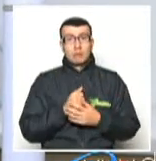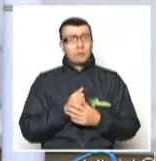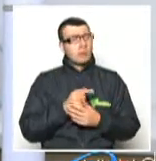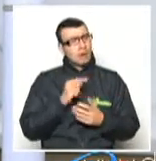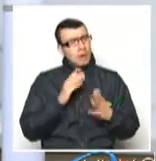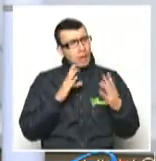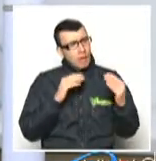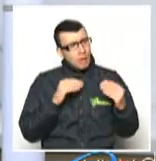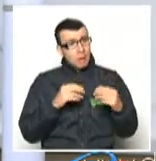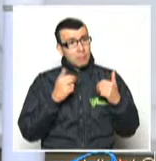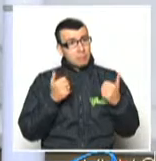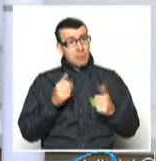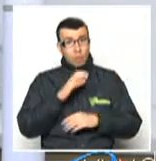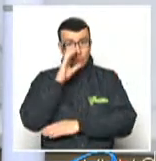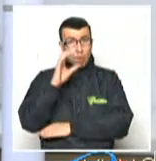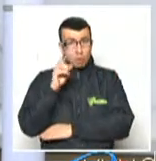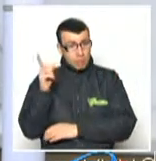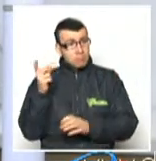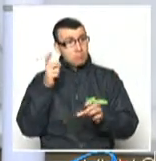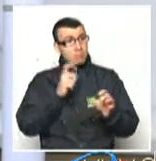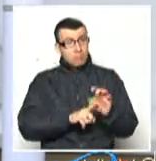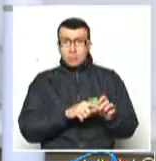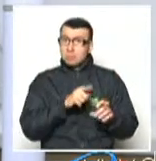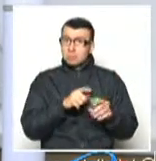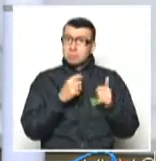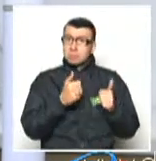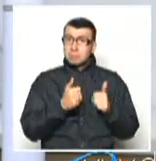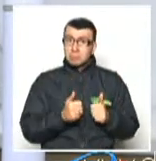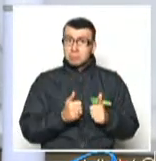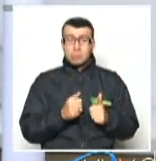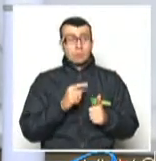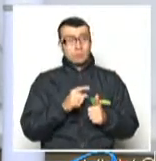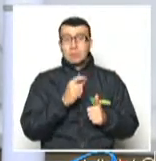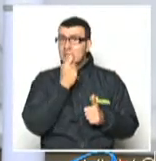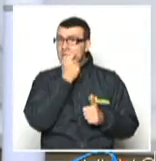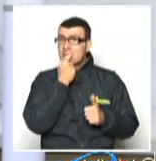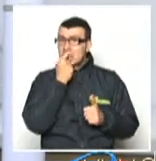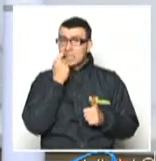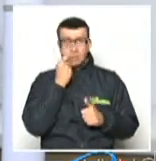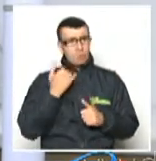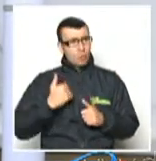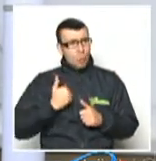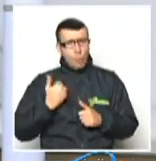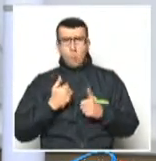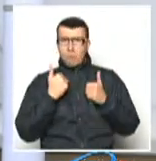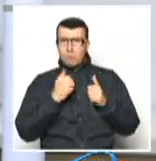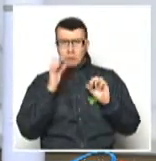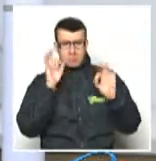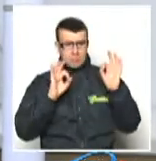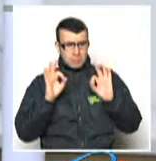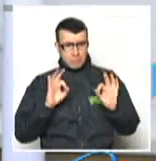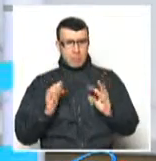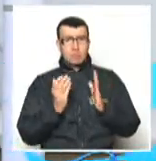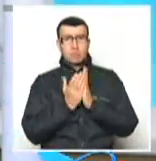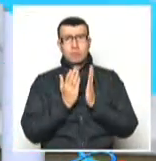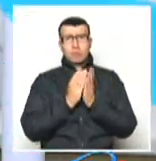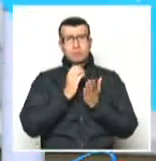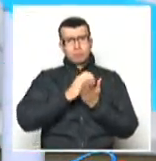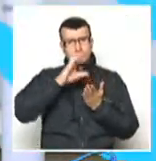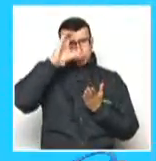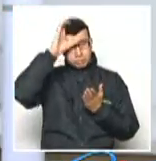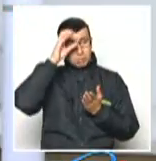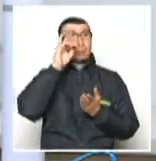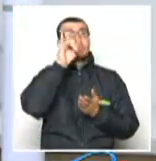muy bien de la Colombia porque me dijo que los doctores eran muy jóvenes, todos los doctores estudiaron en